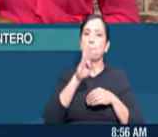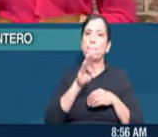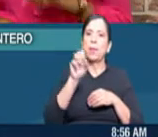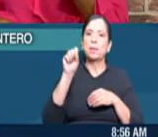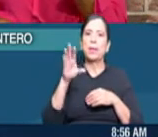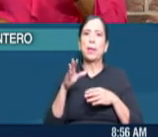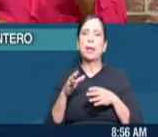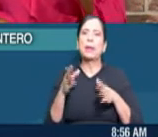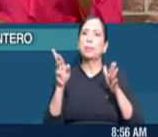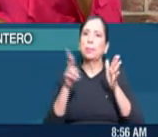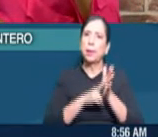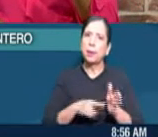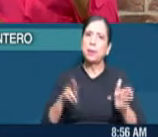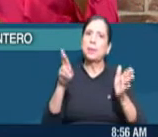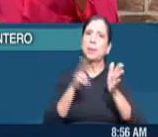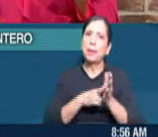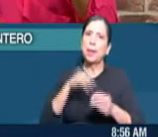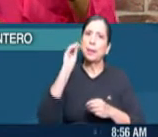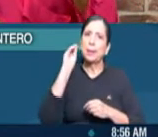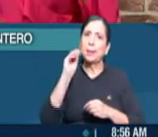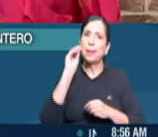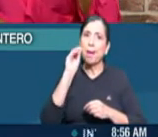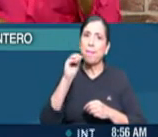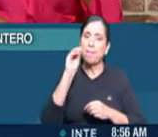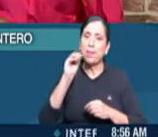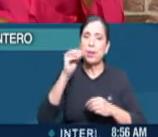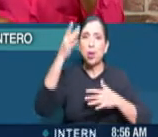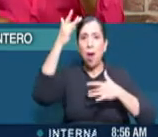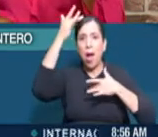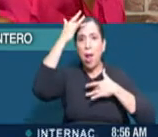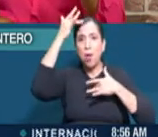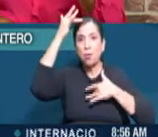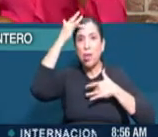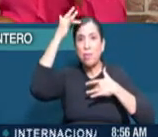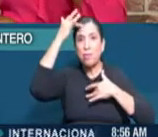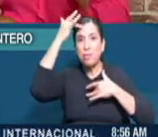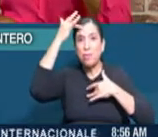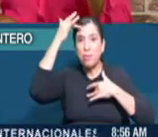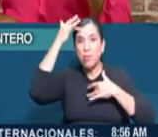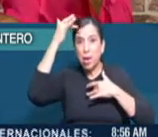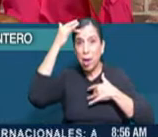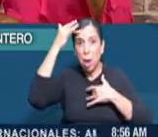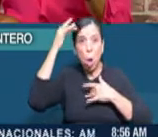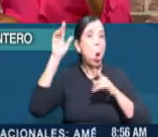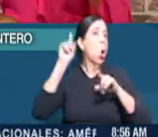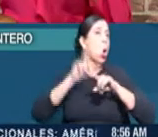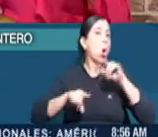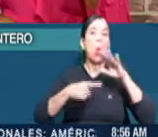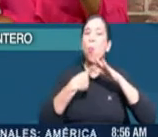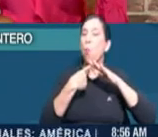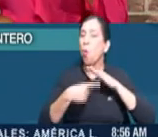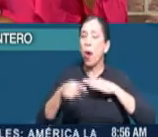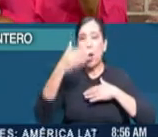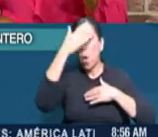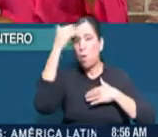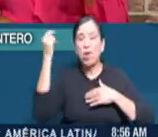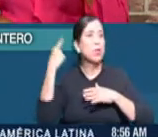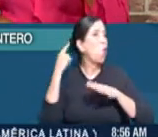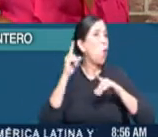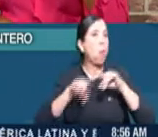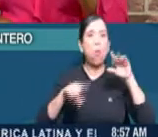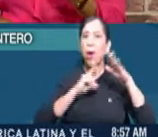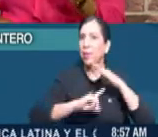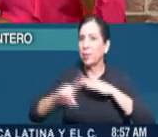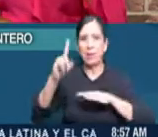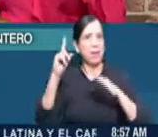finalizar, reiterar ese llamado a los pacientes COVID-19 positivos. Eso no se puede olvidar, no pueden estar